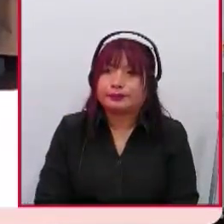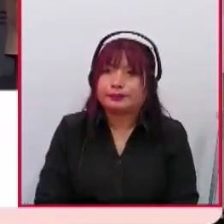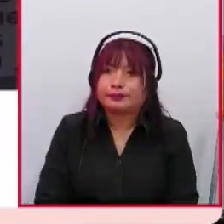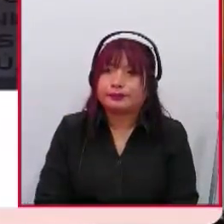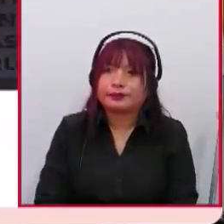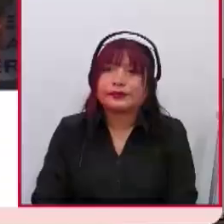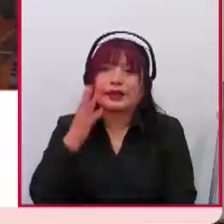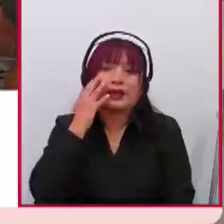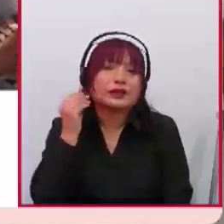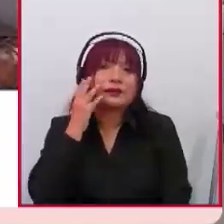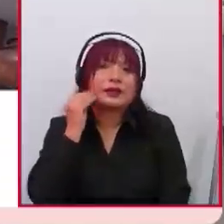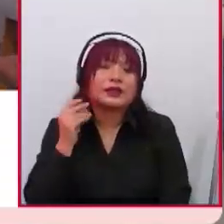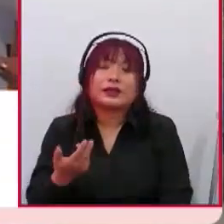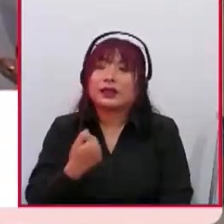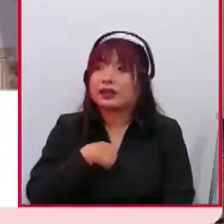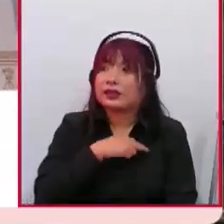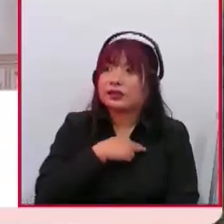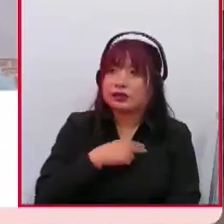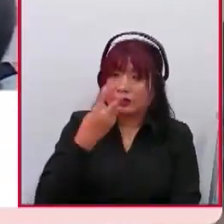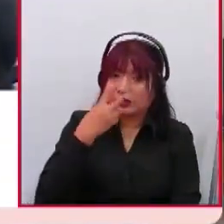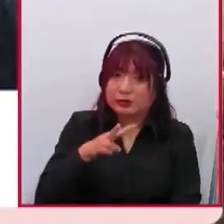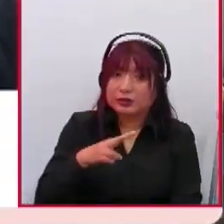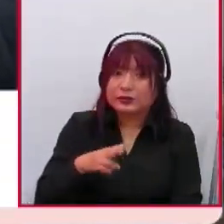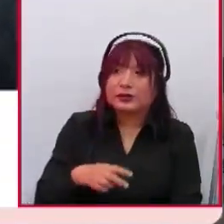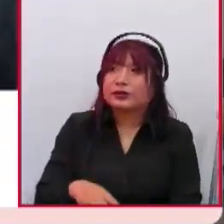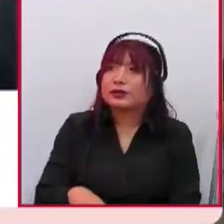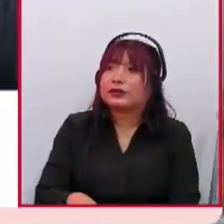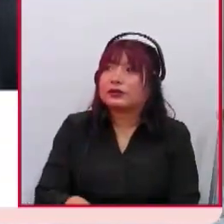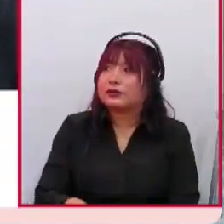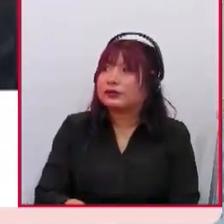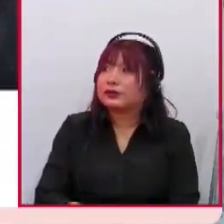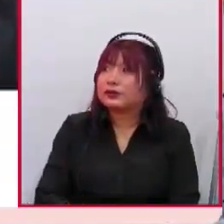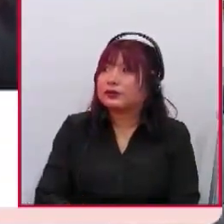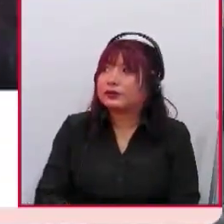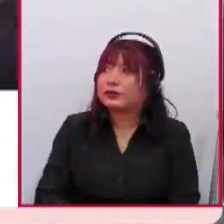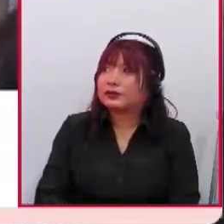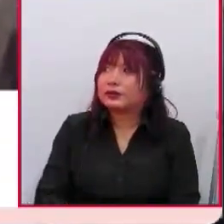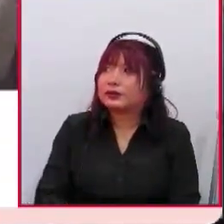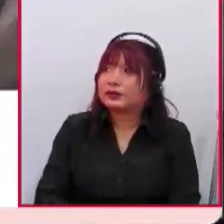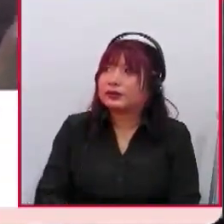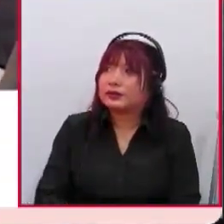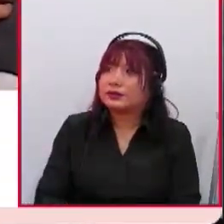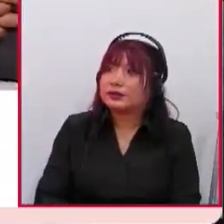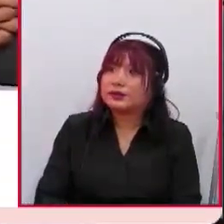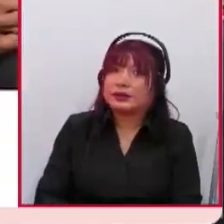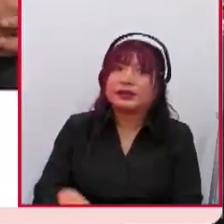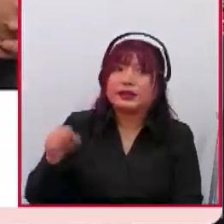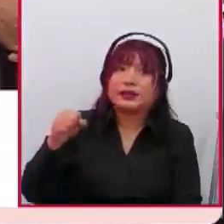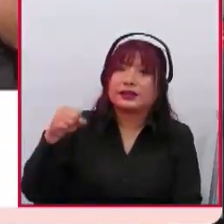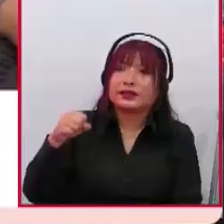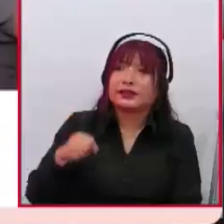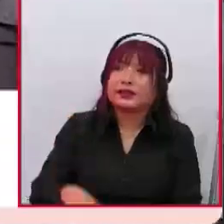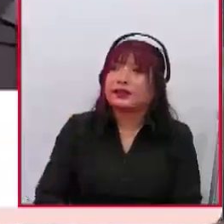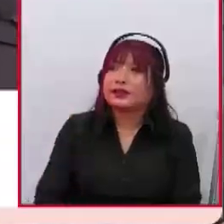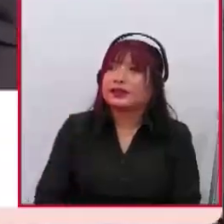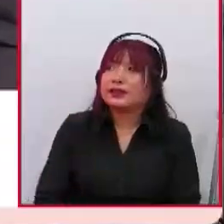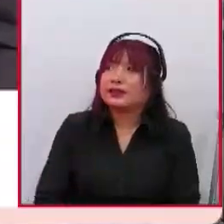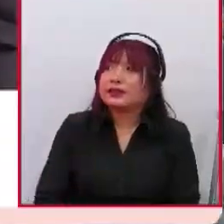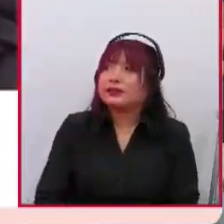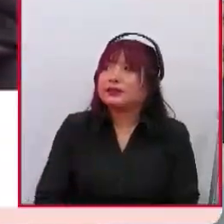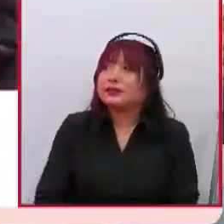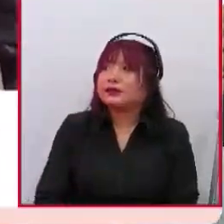La experiencia que me ha enseñado este arranque… Micrófono. ¿Se escucha? ¿Se escucha? Perfecto.